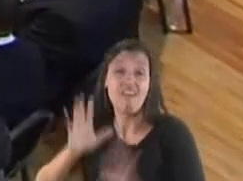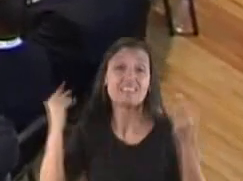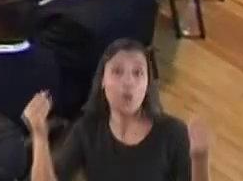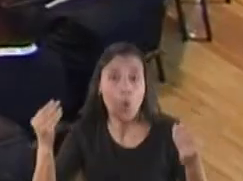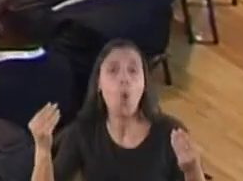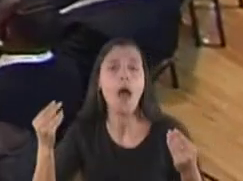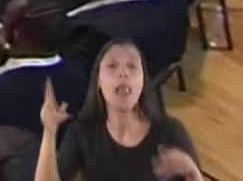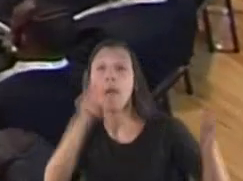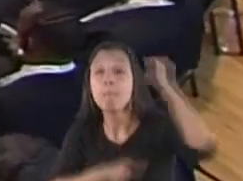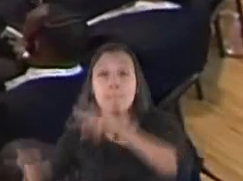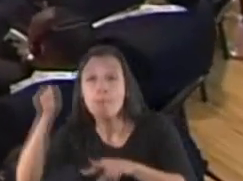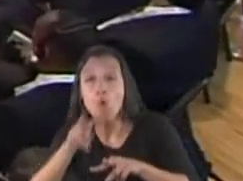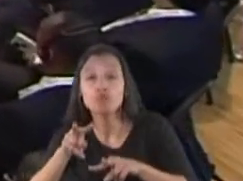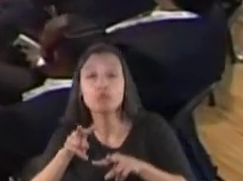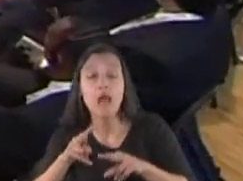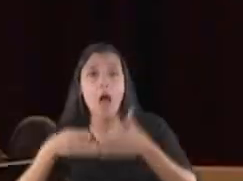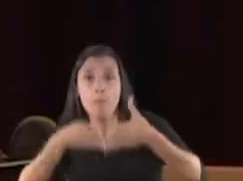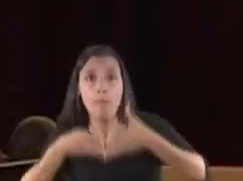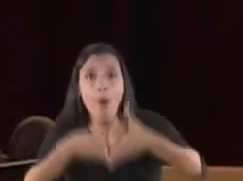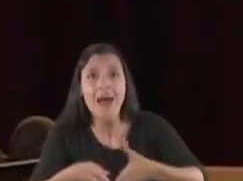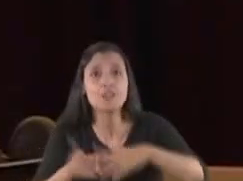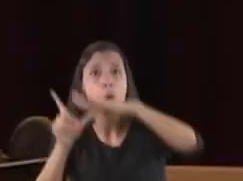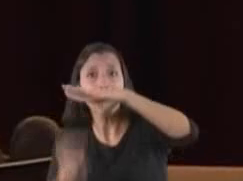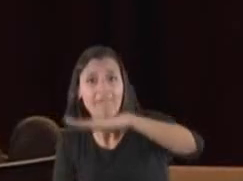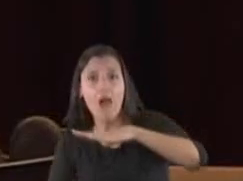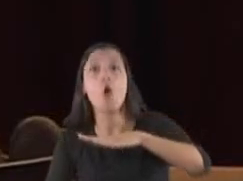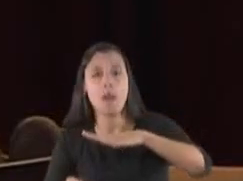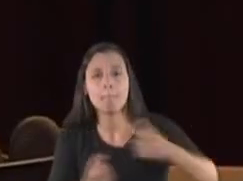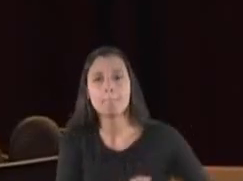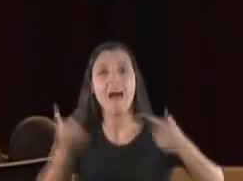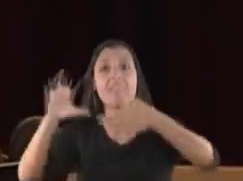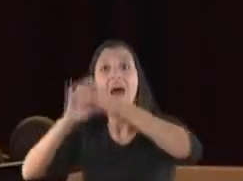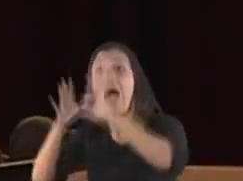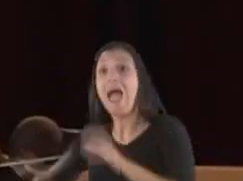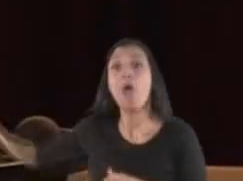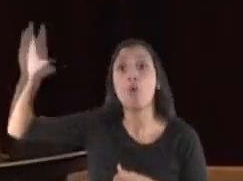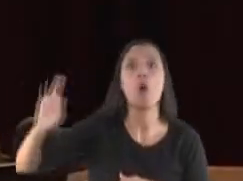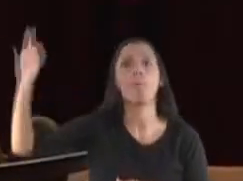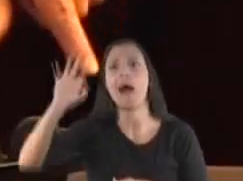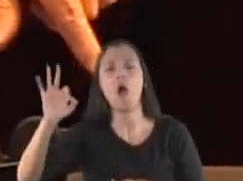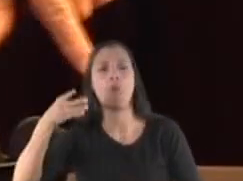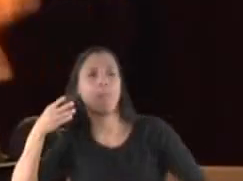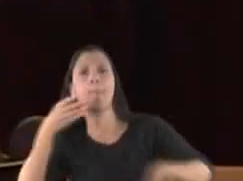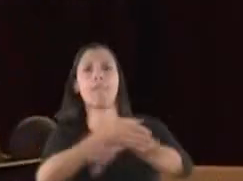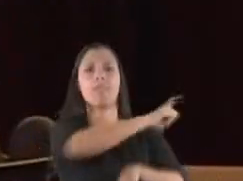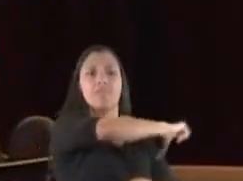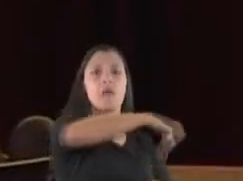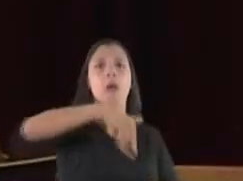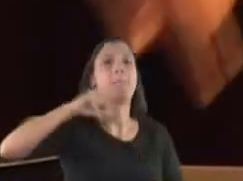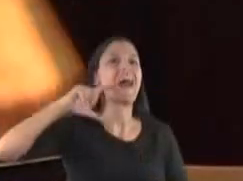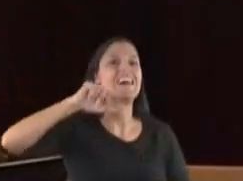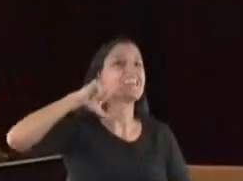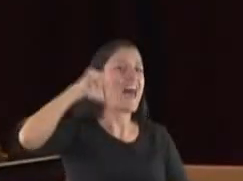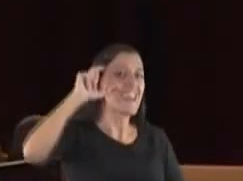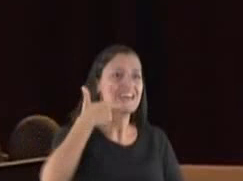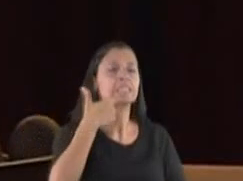a un puerto patagónico para exportar a Europa que tratar de cruzar el Estrecho de Magallanes y perder todo ese tiempo y todo